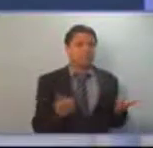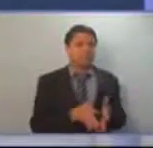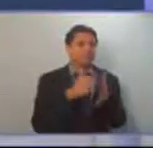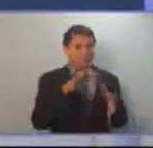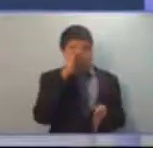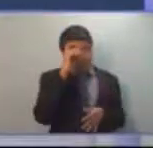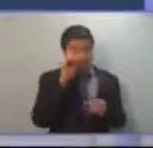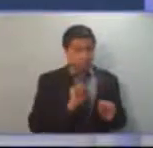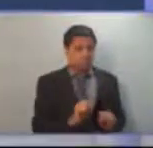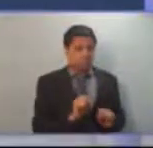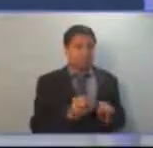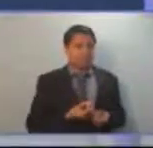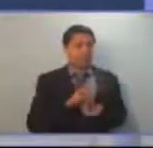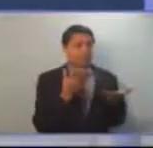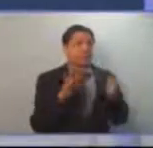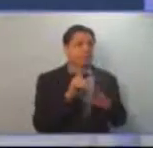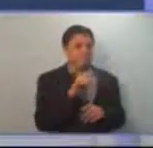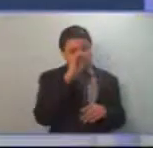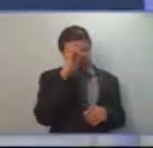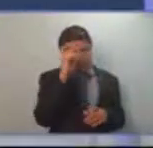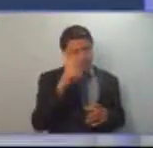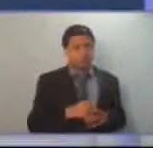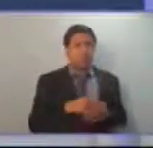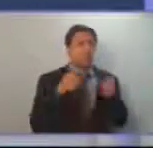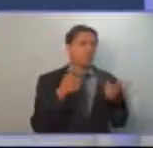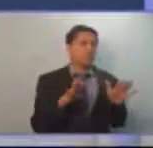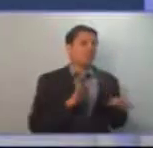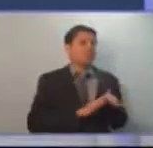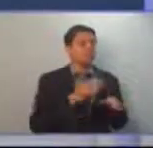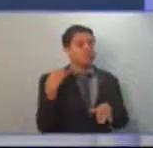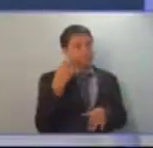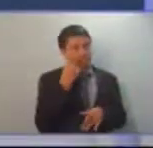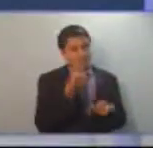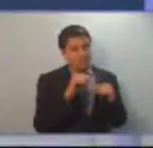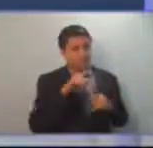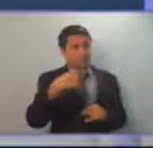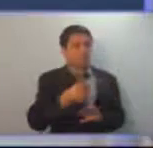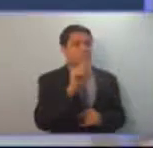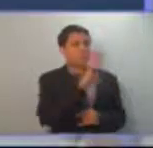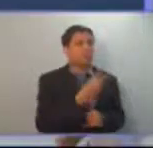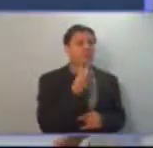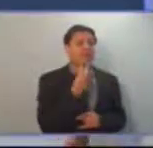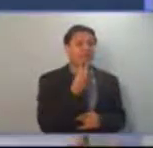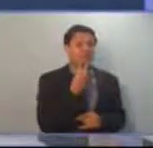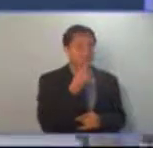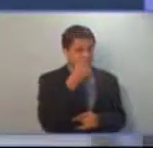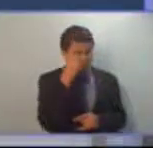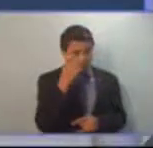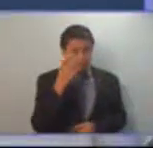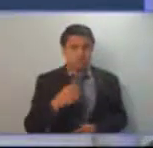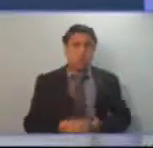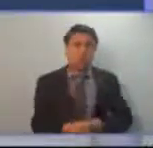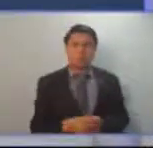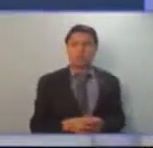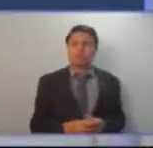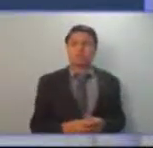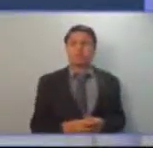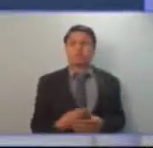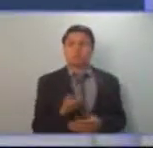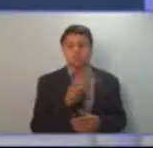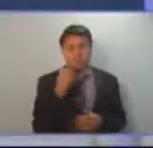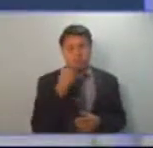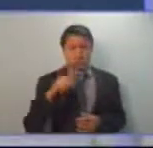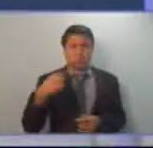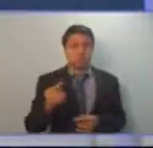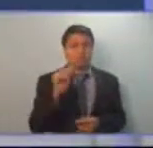labor poderlos expresar, pero en ese esfuerzo estamos. Les invitamos para que nos acompañen el próximo viernes. Les recordamos de la cobertura que vamos a tener nosotros